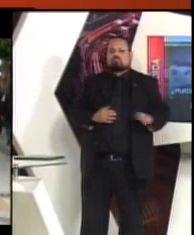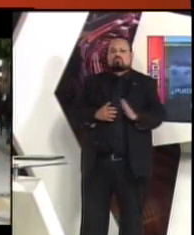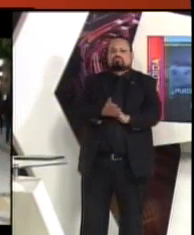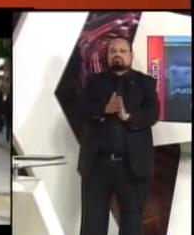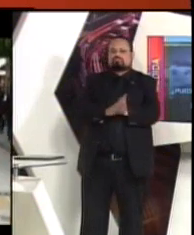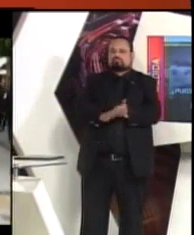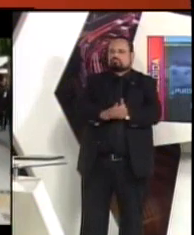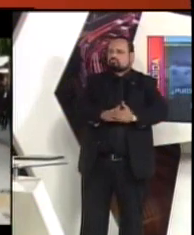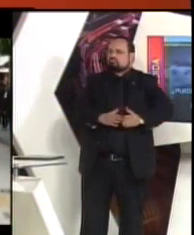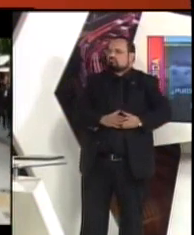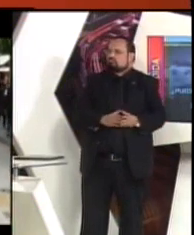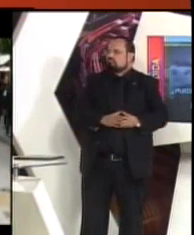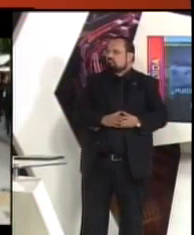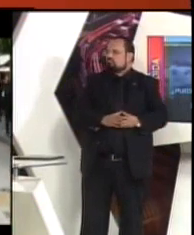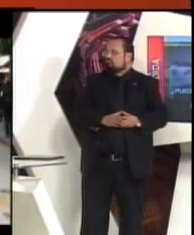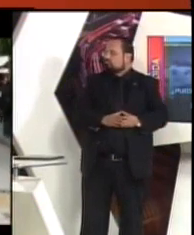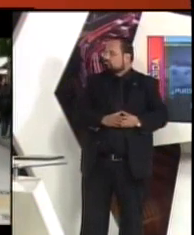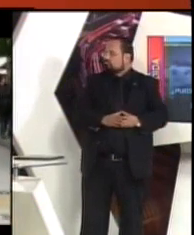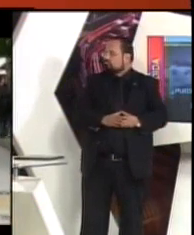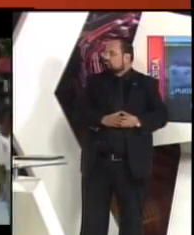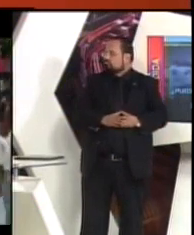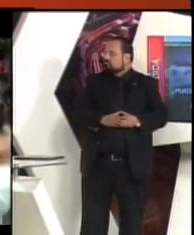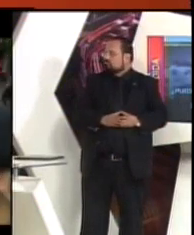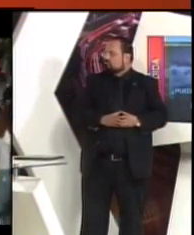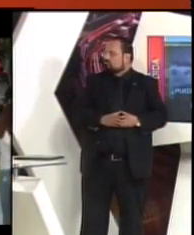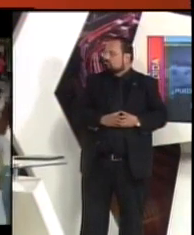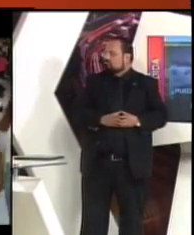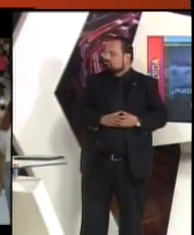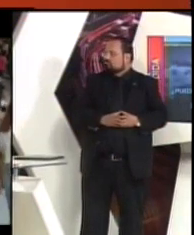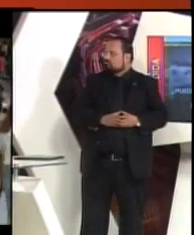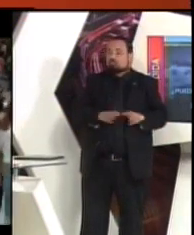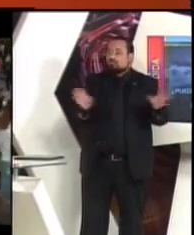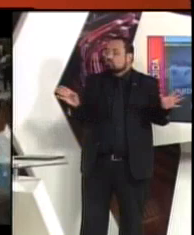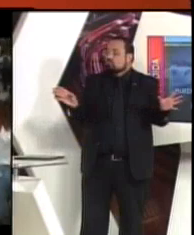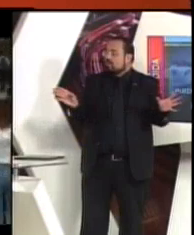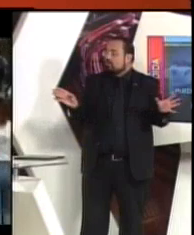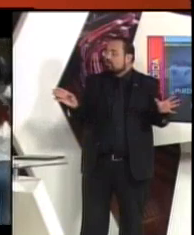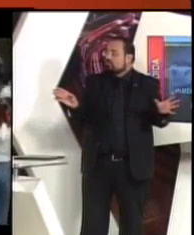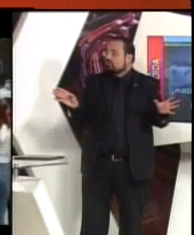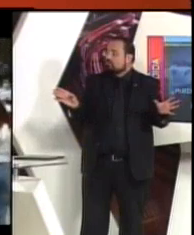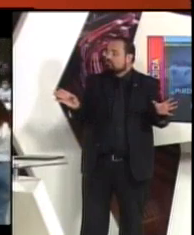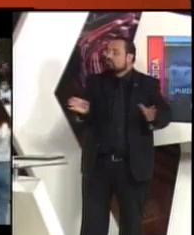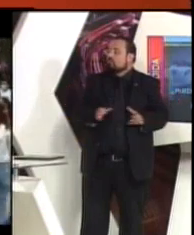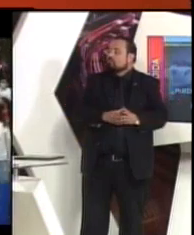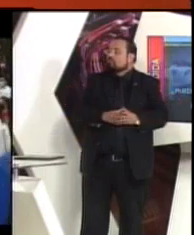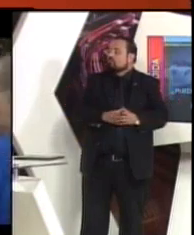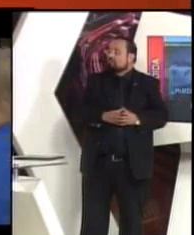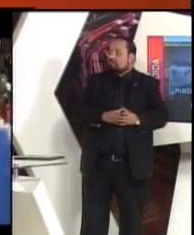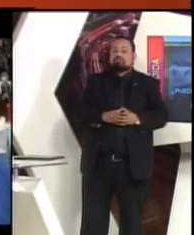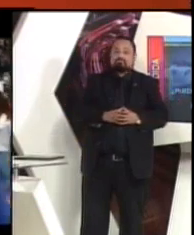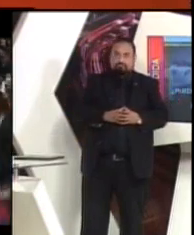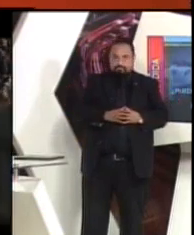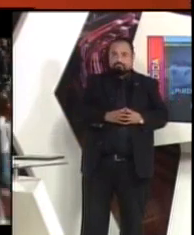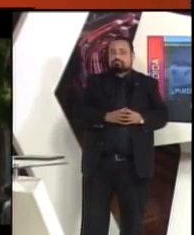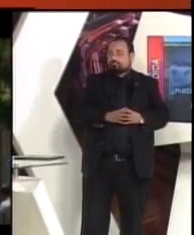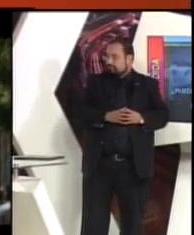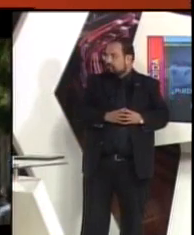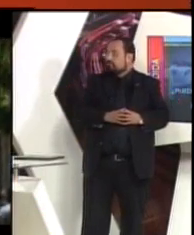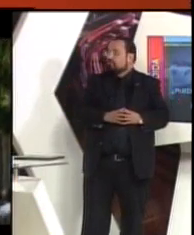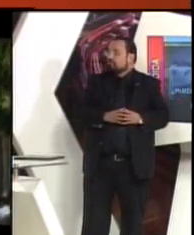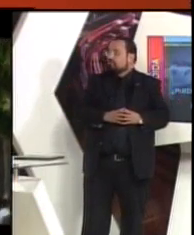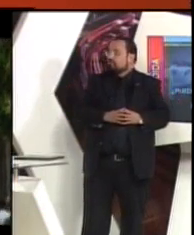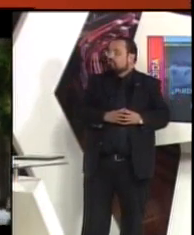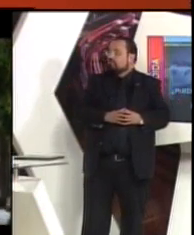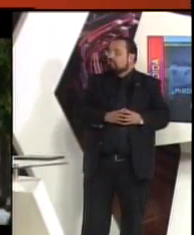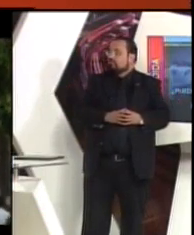a veces incluso los protocolos de ingreso a la casa a veces se olvide se hemos olvidado puede ser y yo los entiendo